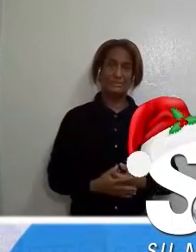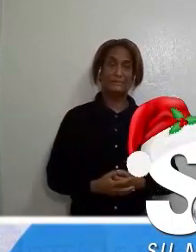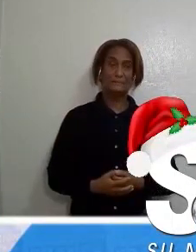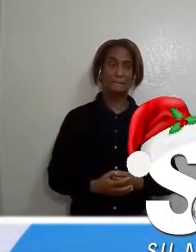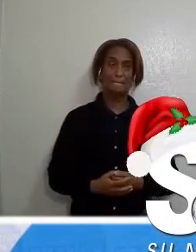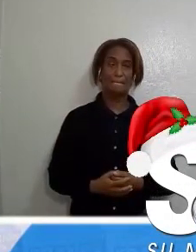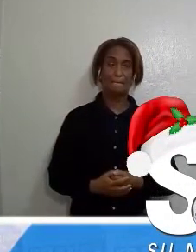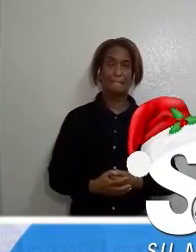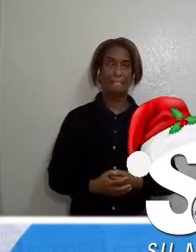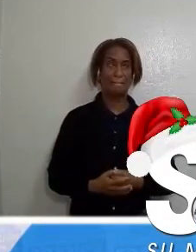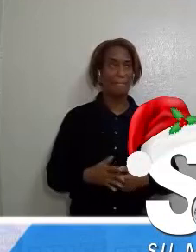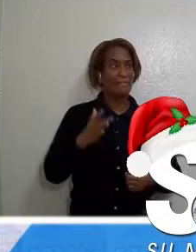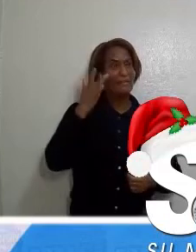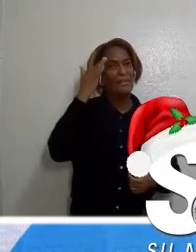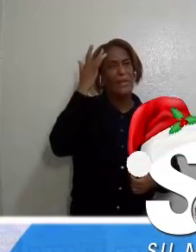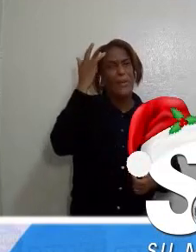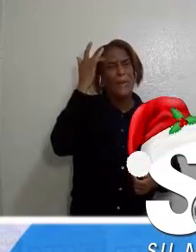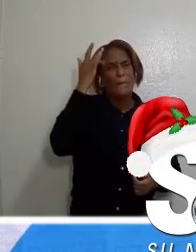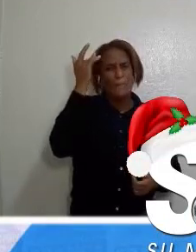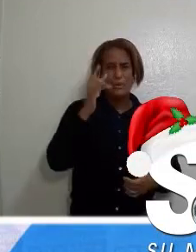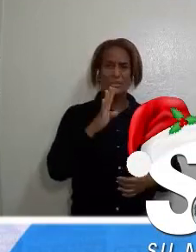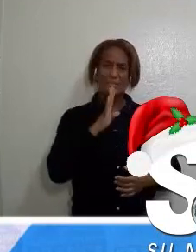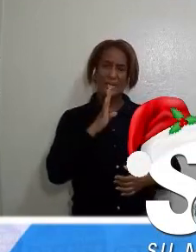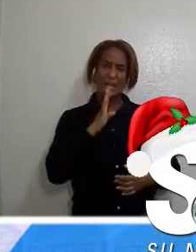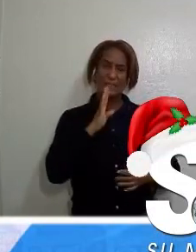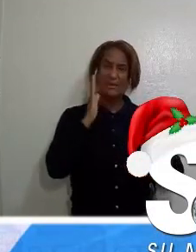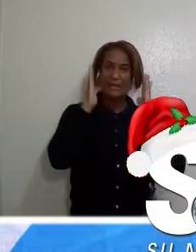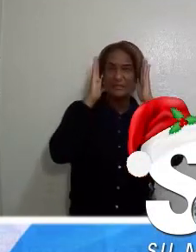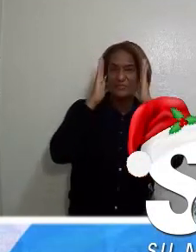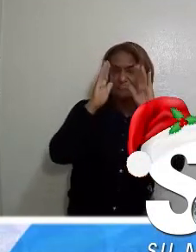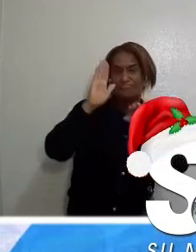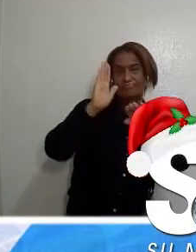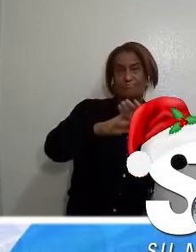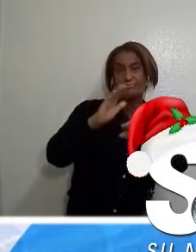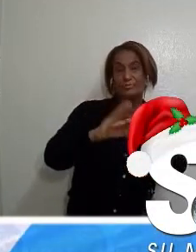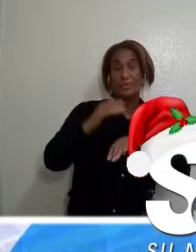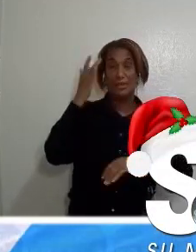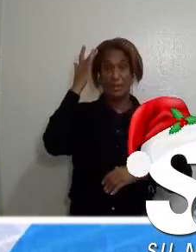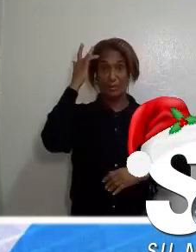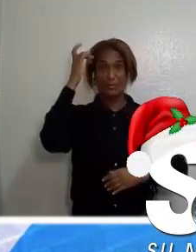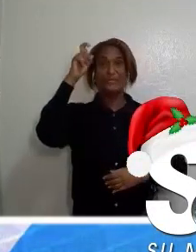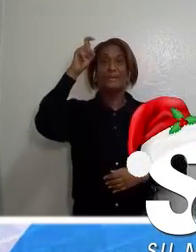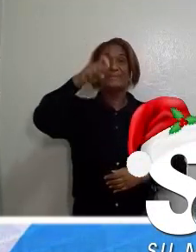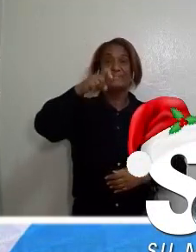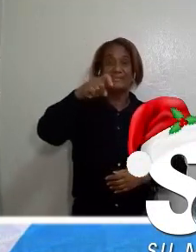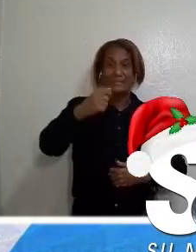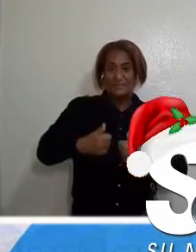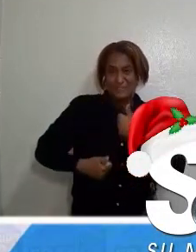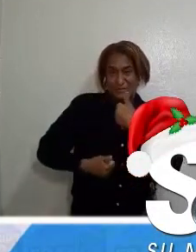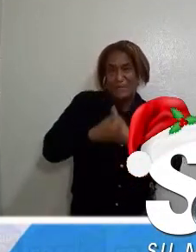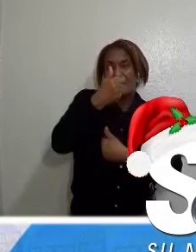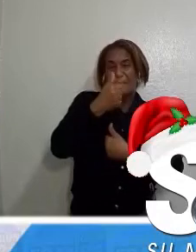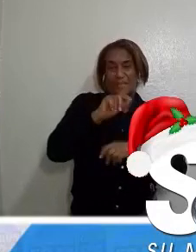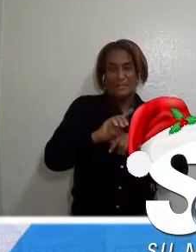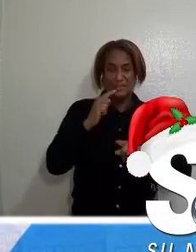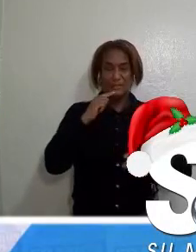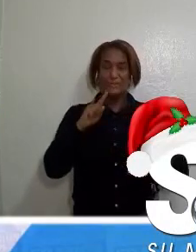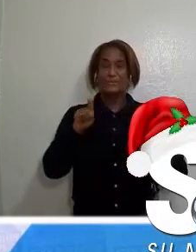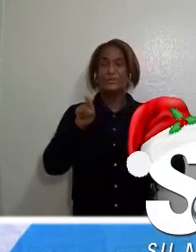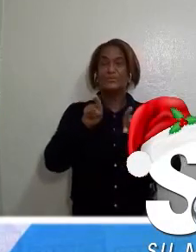esto eh el prelado evangelista porque realmente cuando usted sale a